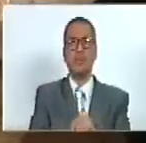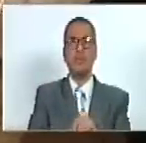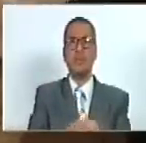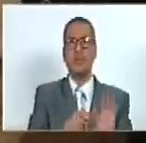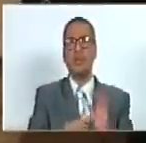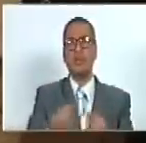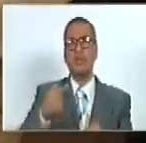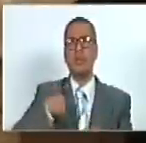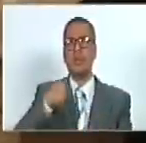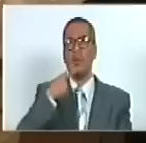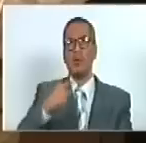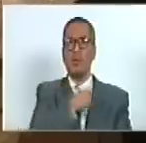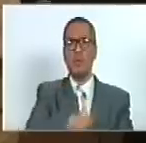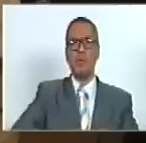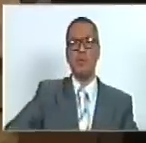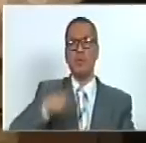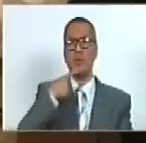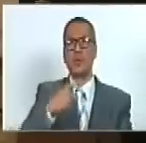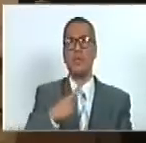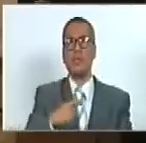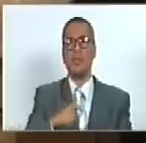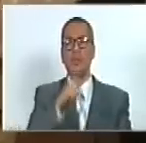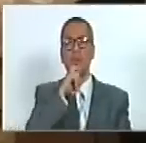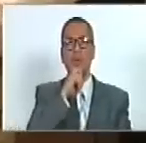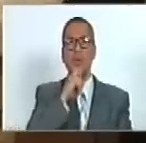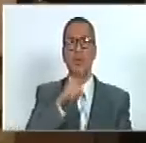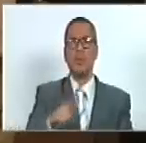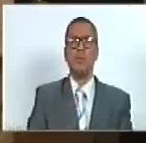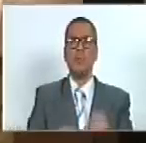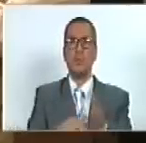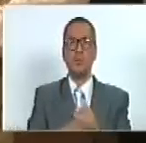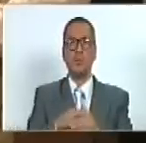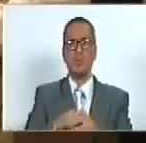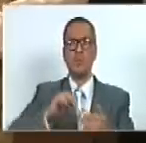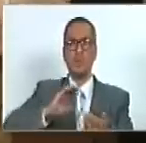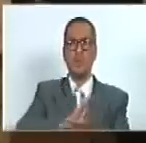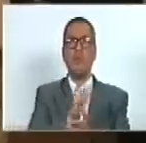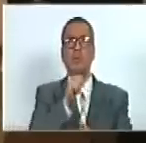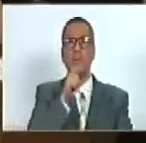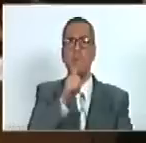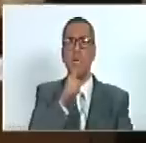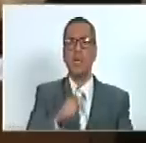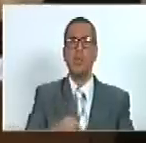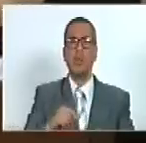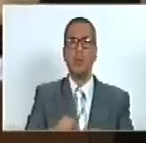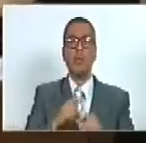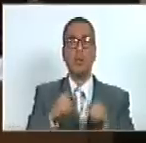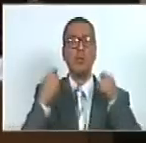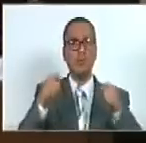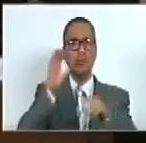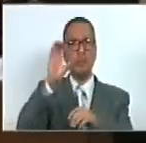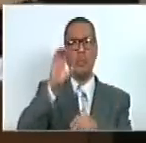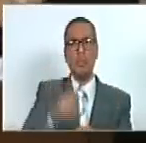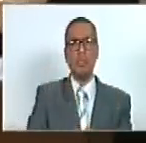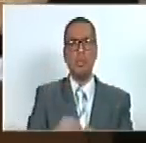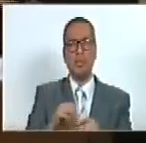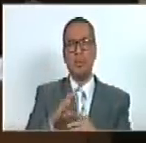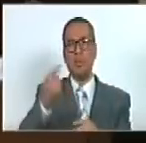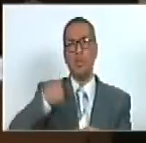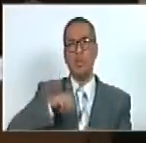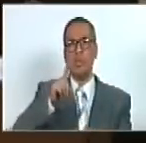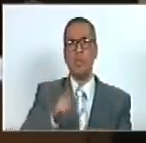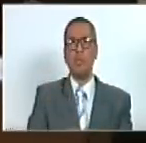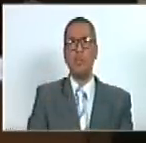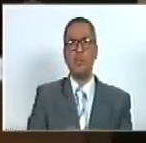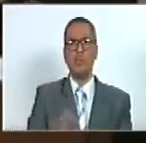salario, pero el presidente con las dificultades, las limitaciones, el sabotaje, un país que está con las sanciones que tiene,